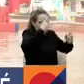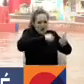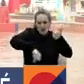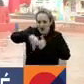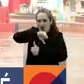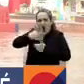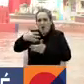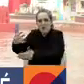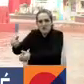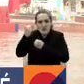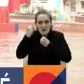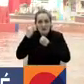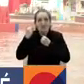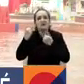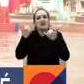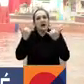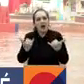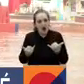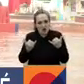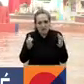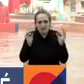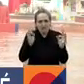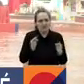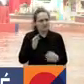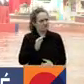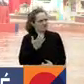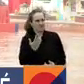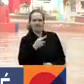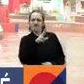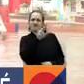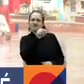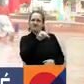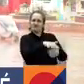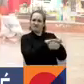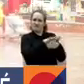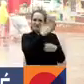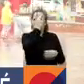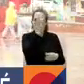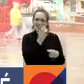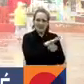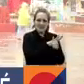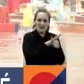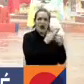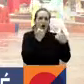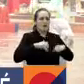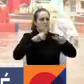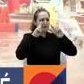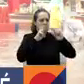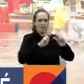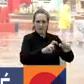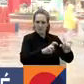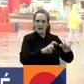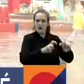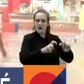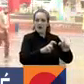y también mucha curiosidad, por decirlo de esta manera, y por eso se abrió esta investigación.